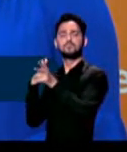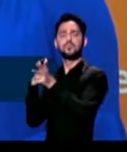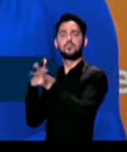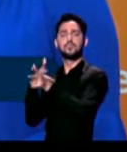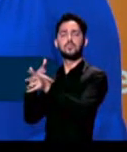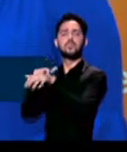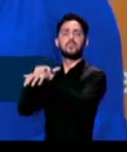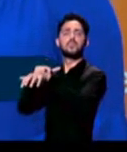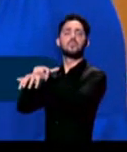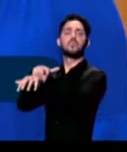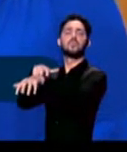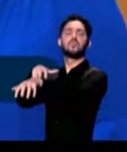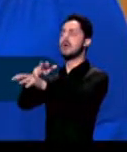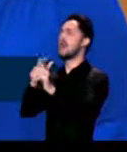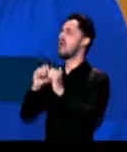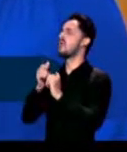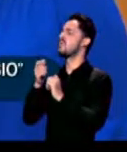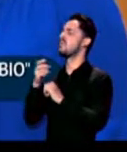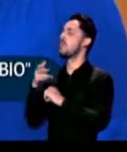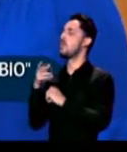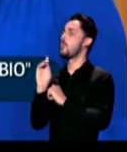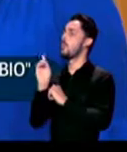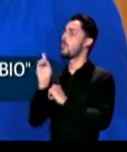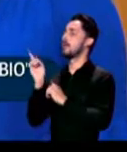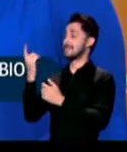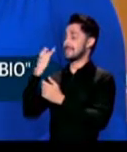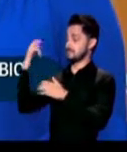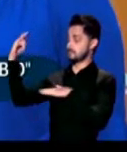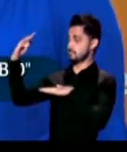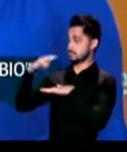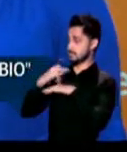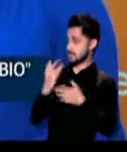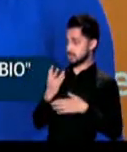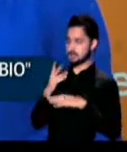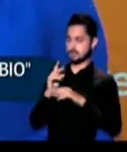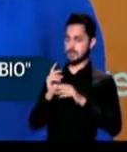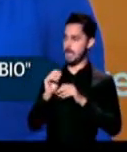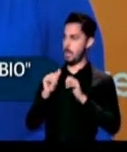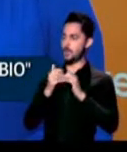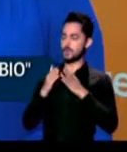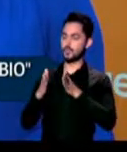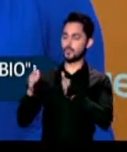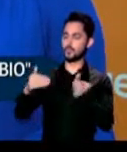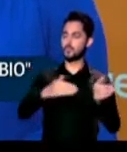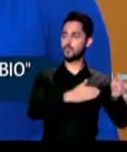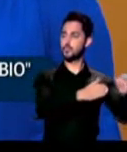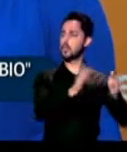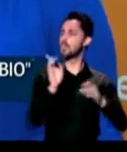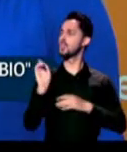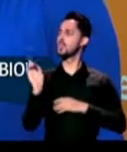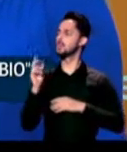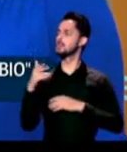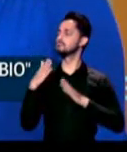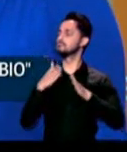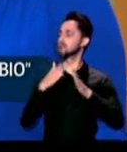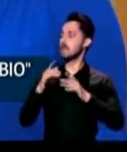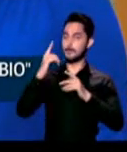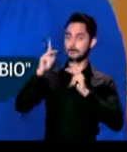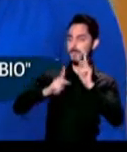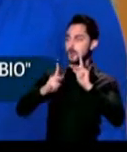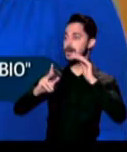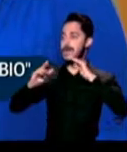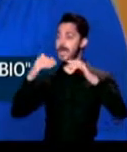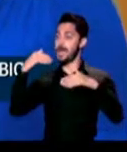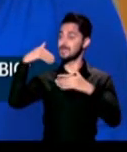explicar cuál será la ruta que tomarán los jugadores? Que me imagino que entonces el pueblo podrá acercarse a las principales vías del país para saludarlos y toda